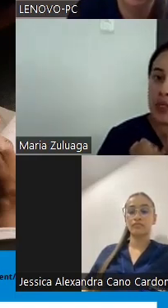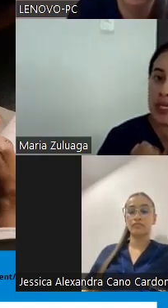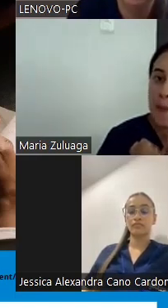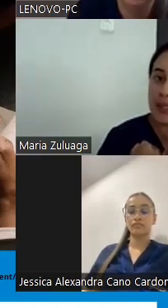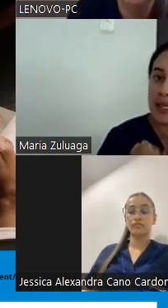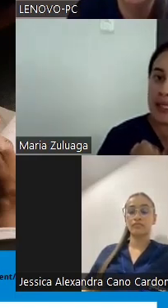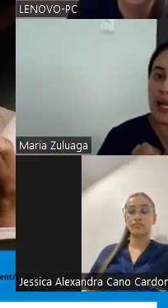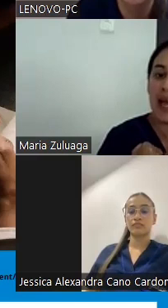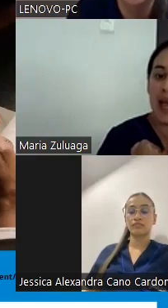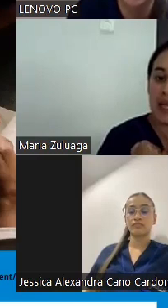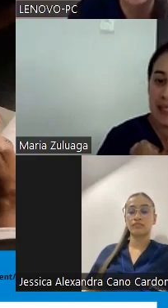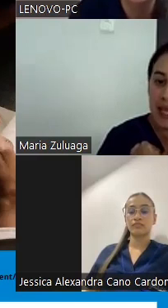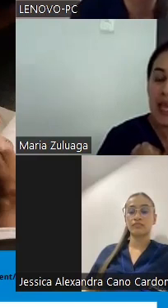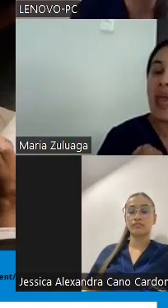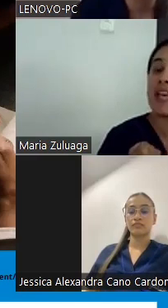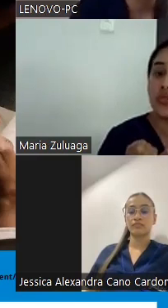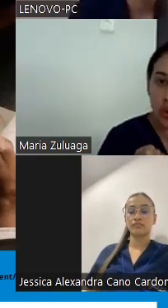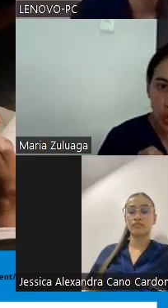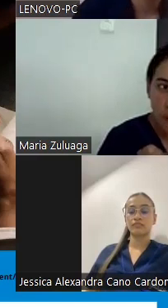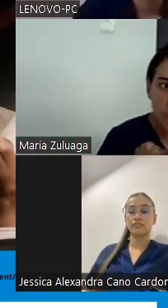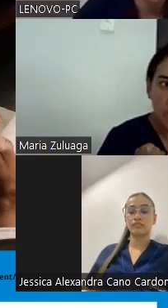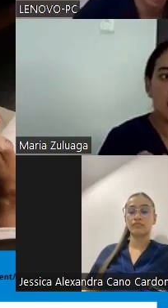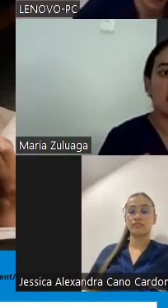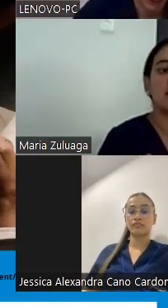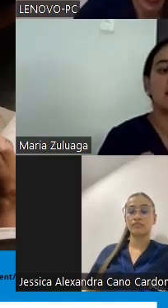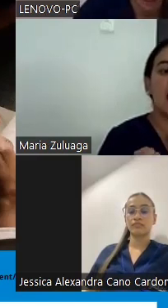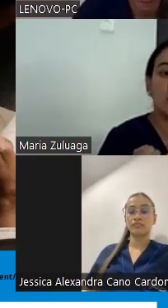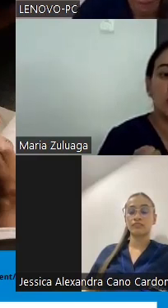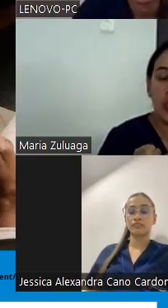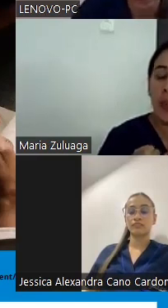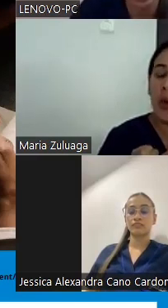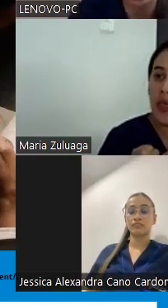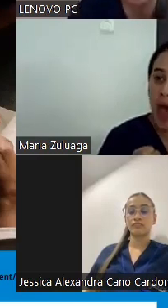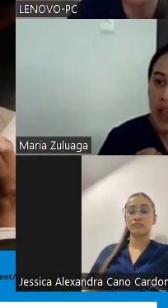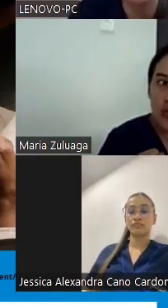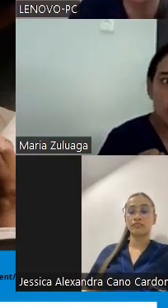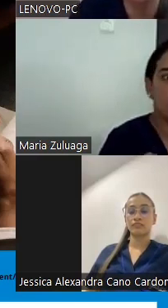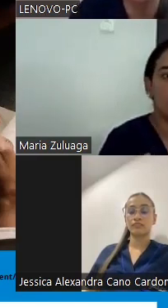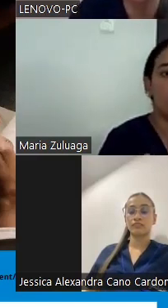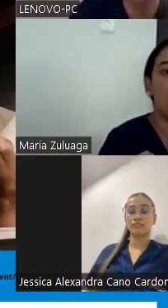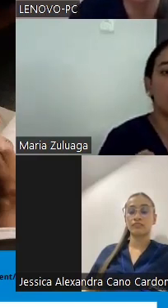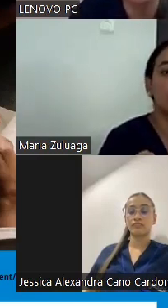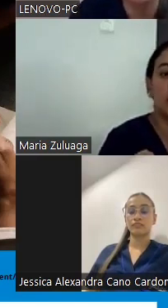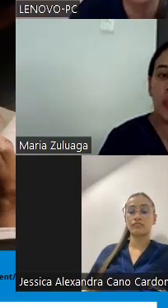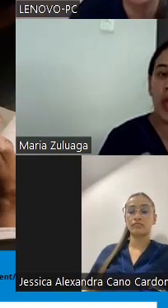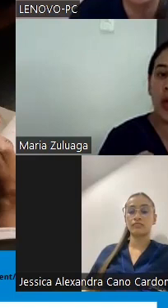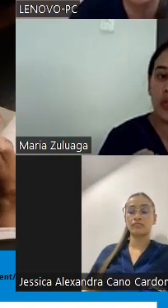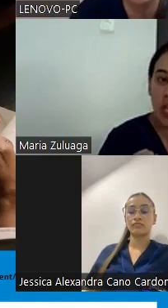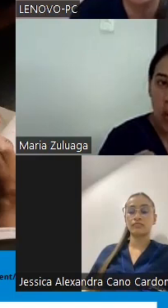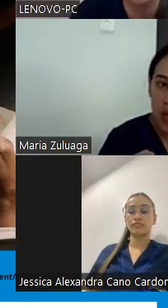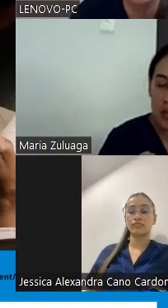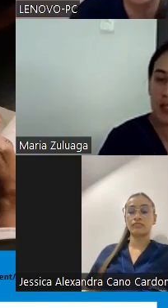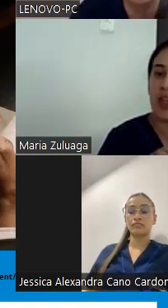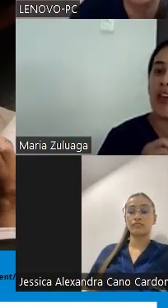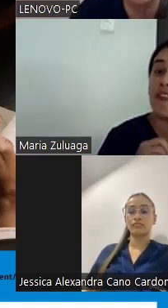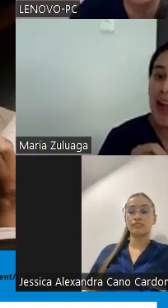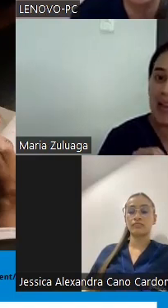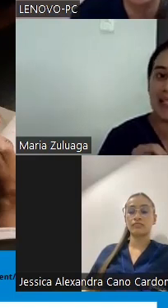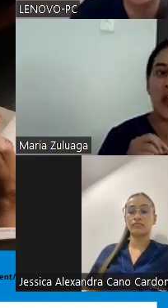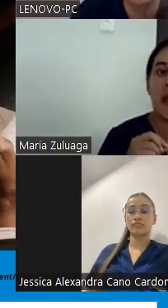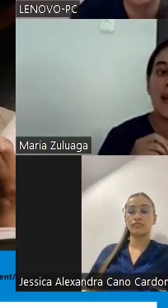aquellas personas que pertenezcan a este estudio y si hay algún tipo de daño o algún tipo de consecuencia, se